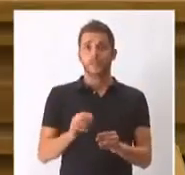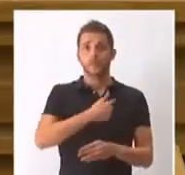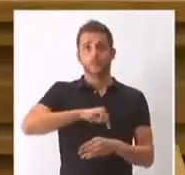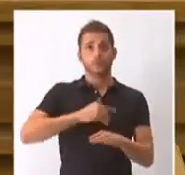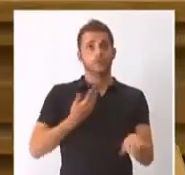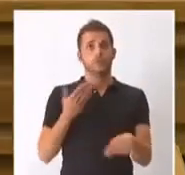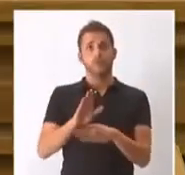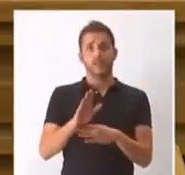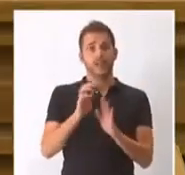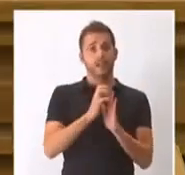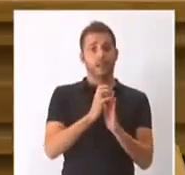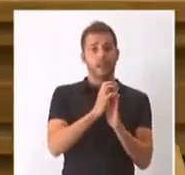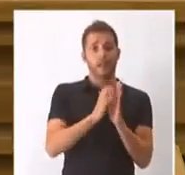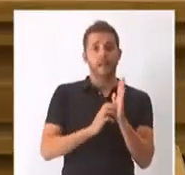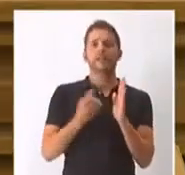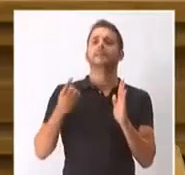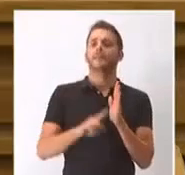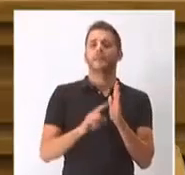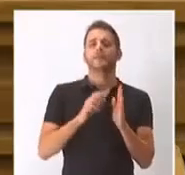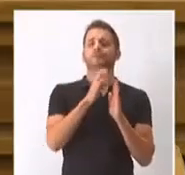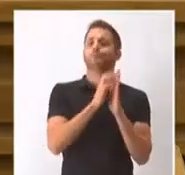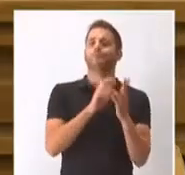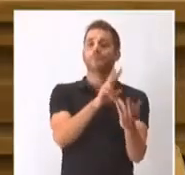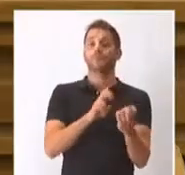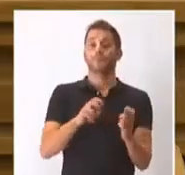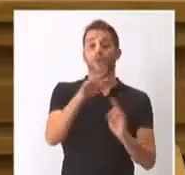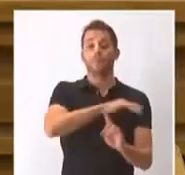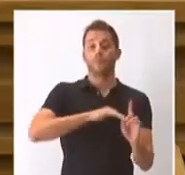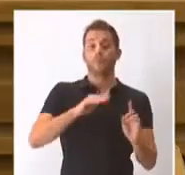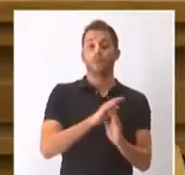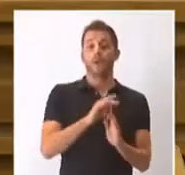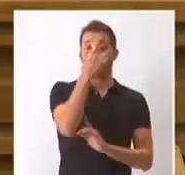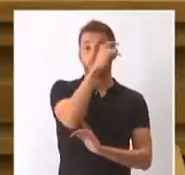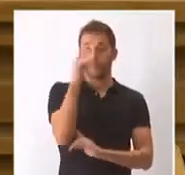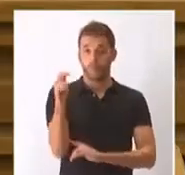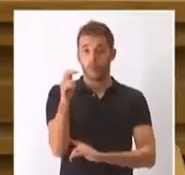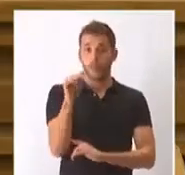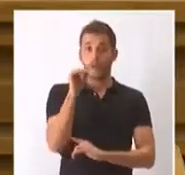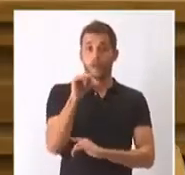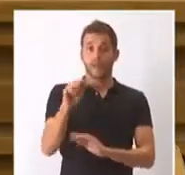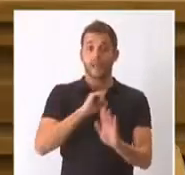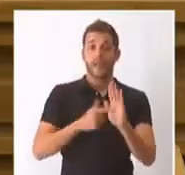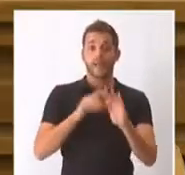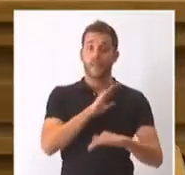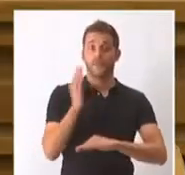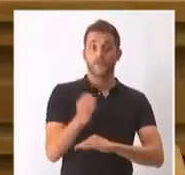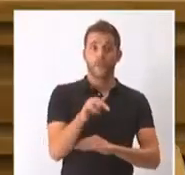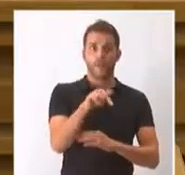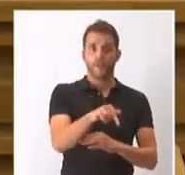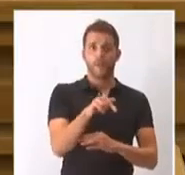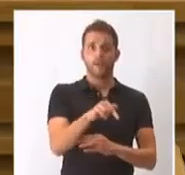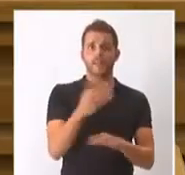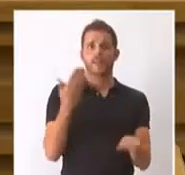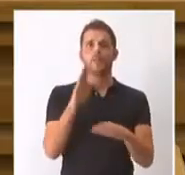deducciones también beneficios fiscales para el medio rural afectado por la ley que se plantearán de la